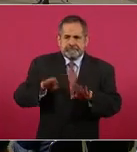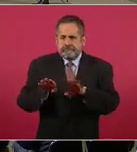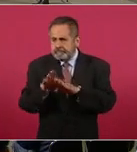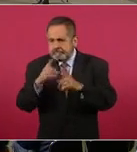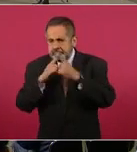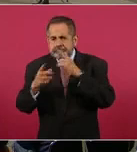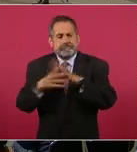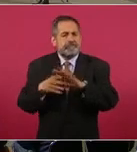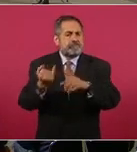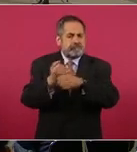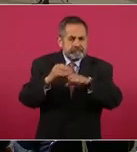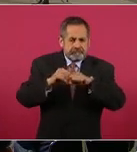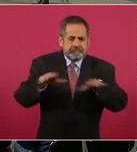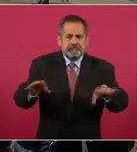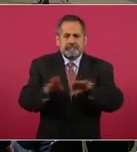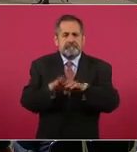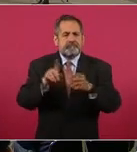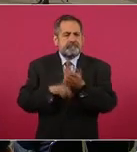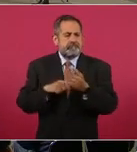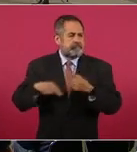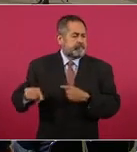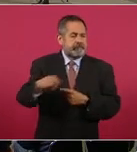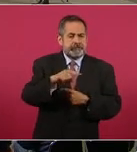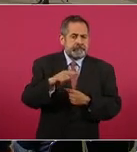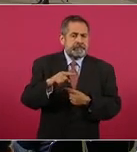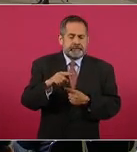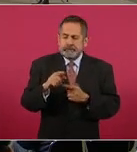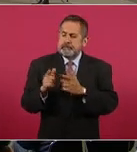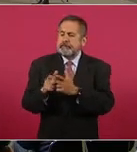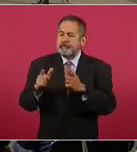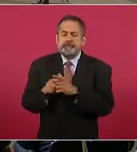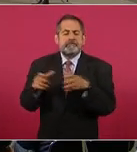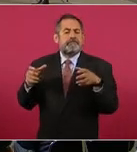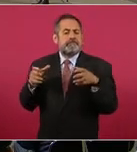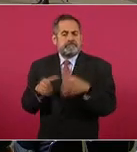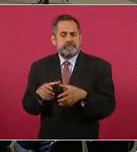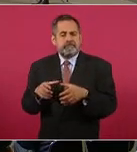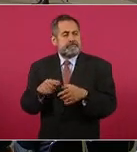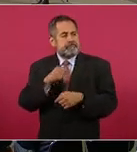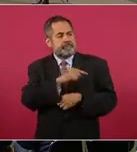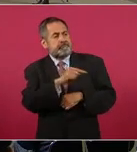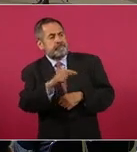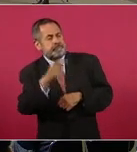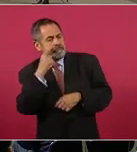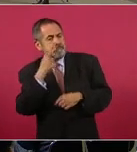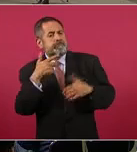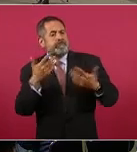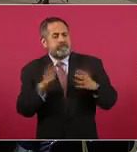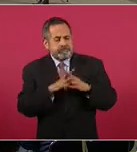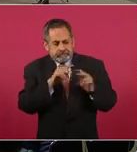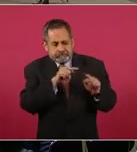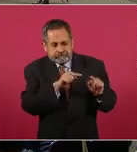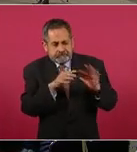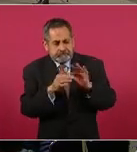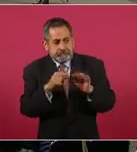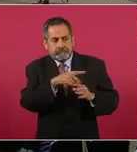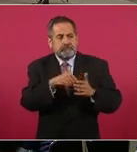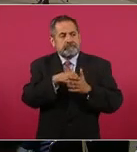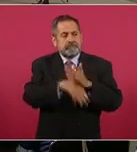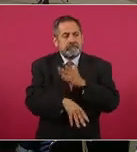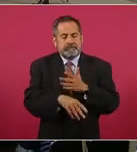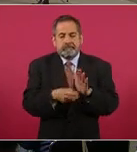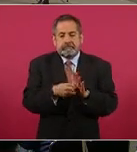analizar la información de los sectores económicos y grupos corporativos, identificando patrones de elusión